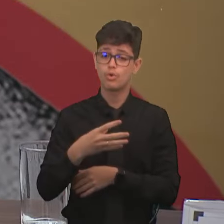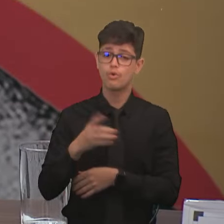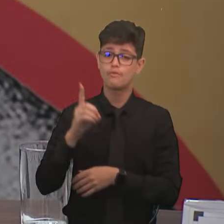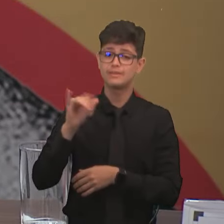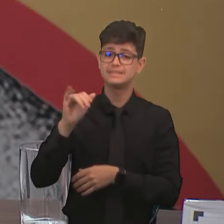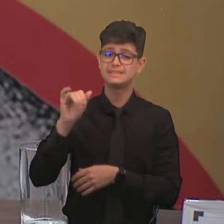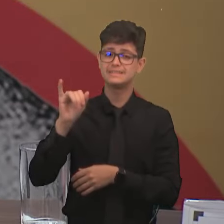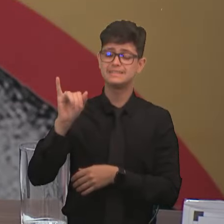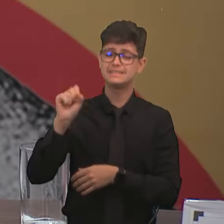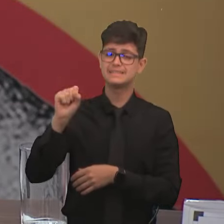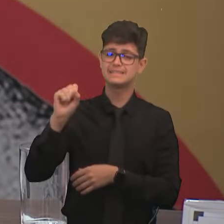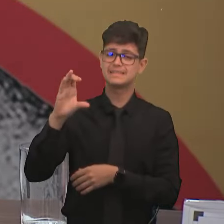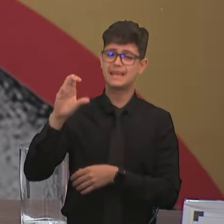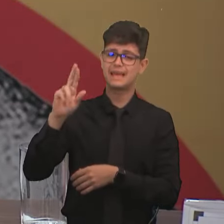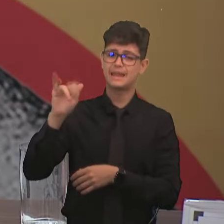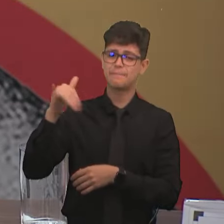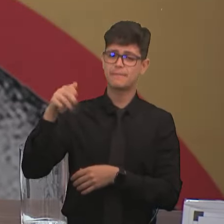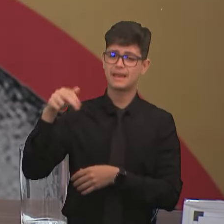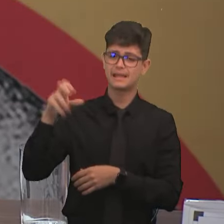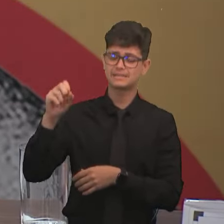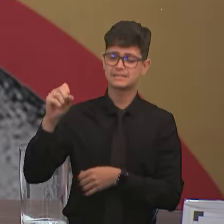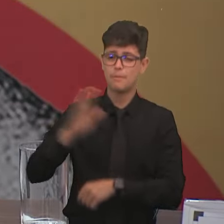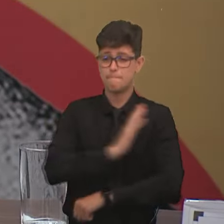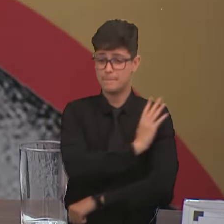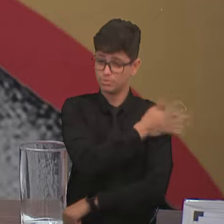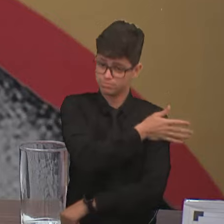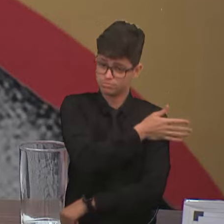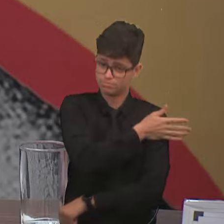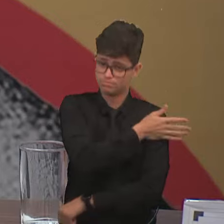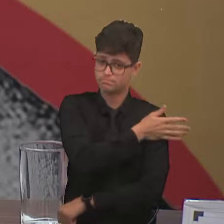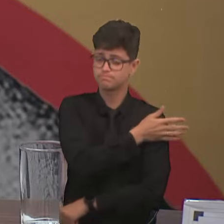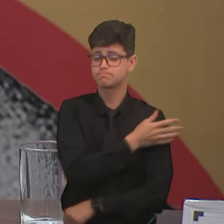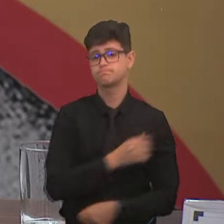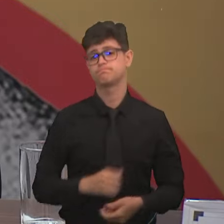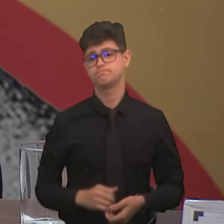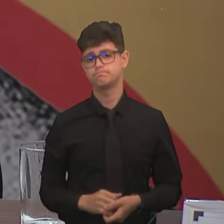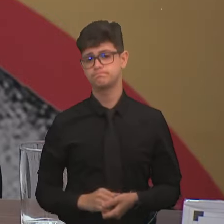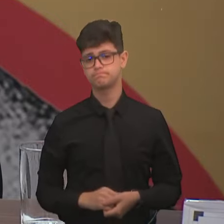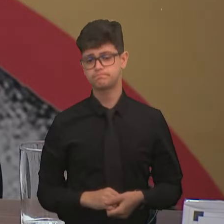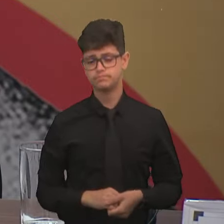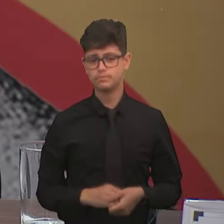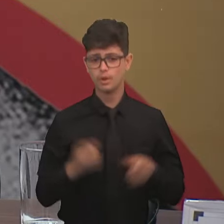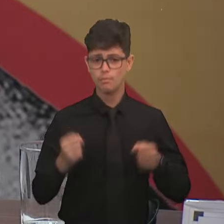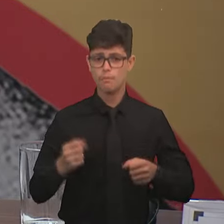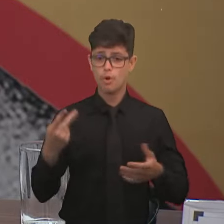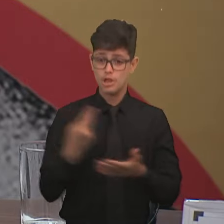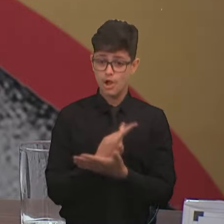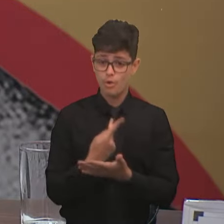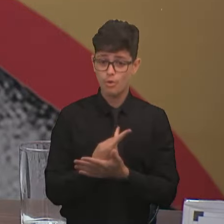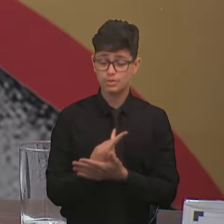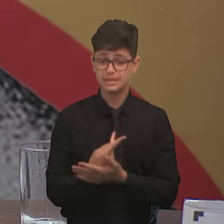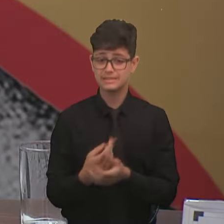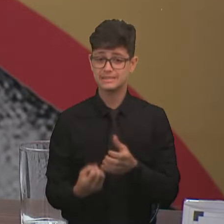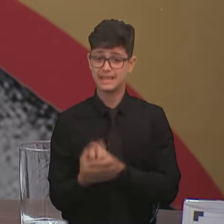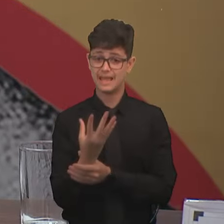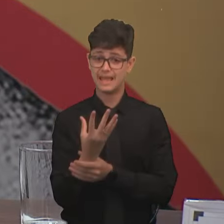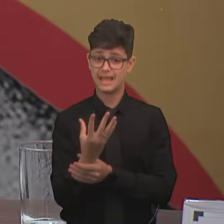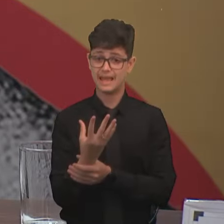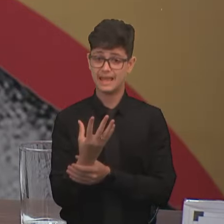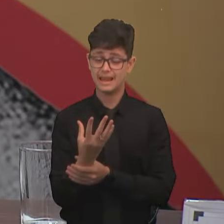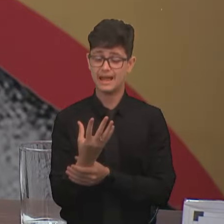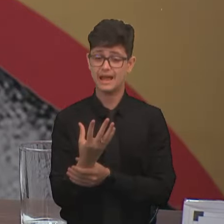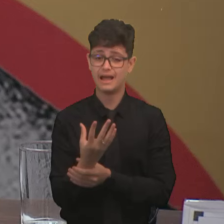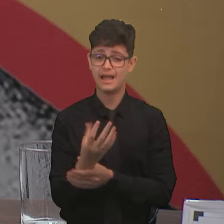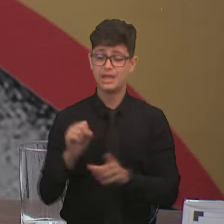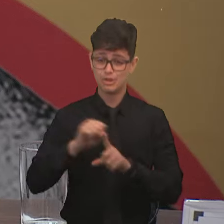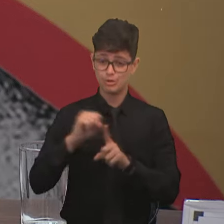discriminación. Algoritmos capacitados con datos, con sesgos, pueden perpetuar o hasta aumentar